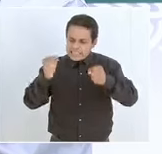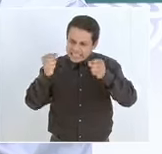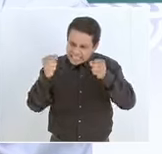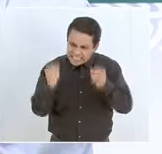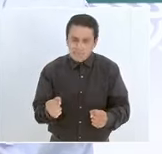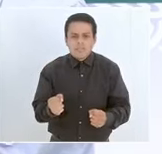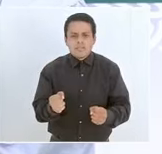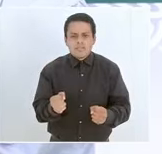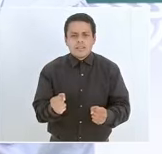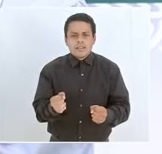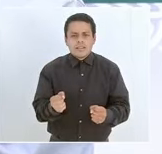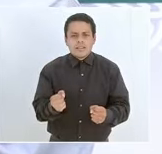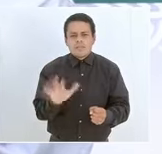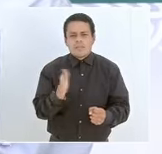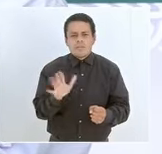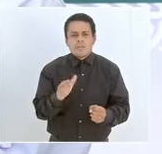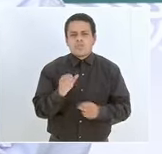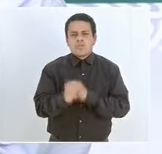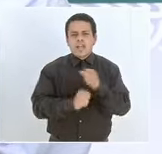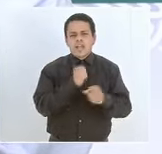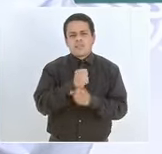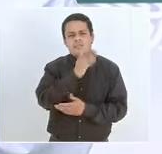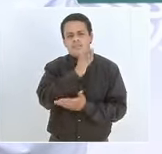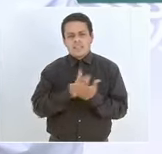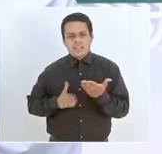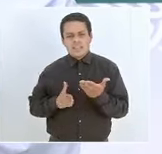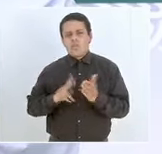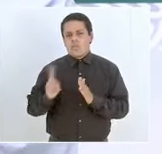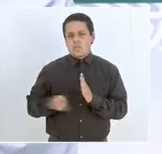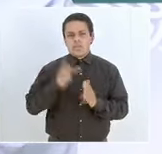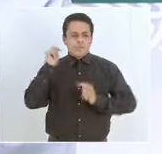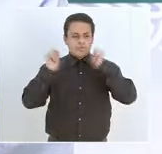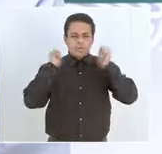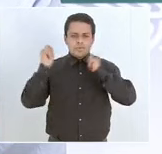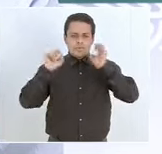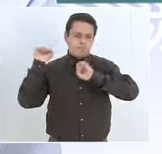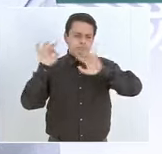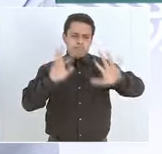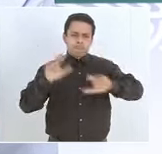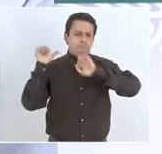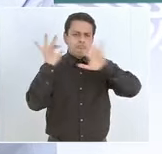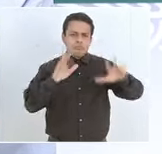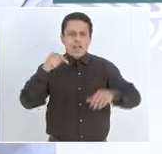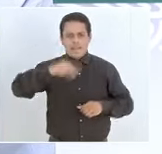a mediados de año, empieza de nuevo la afluencia turística